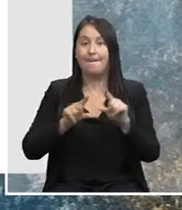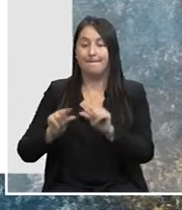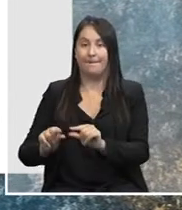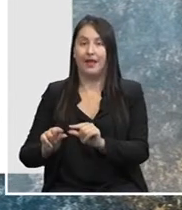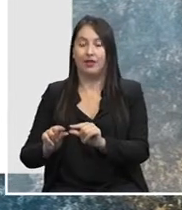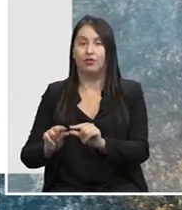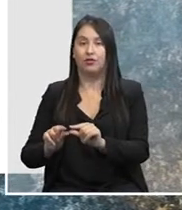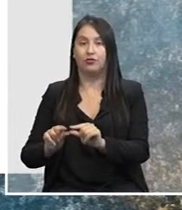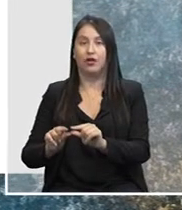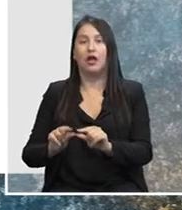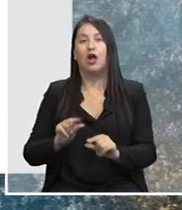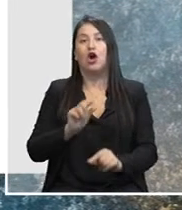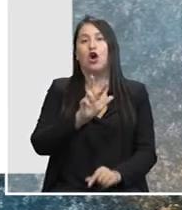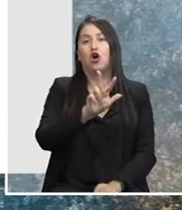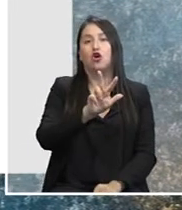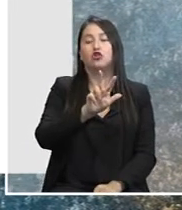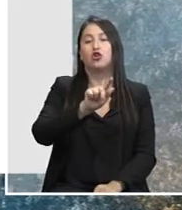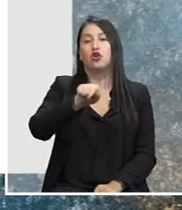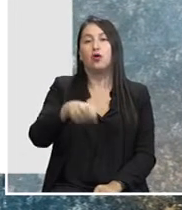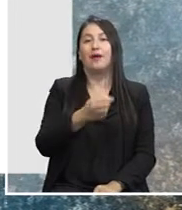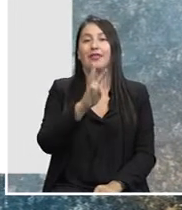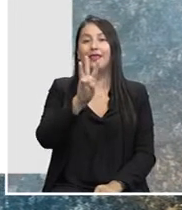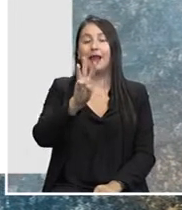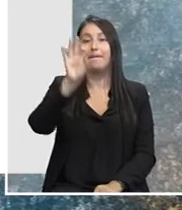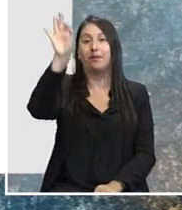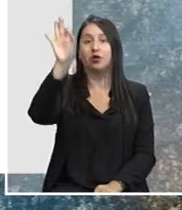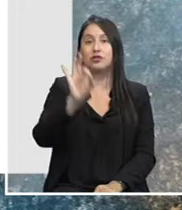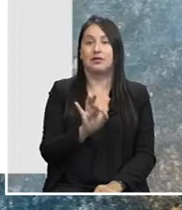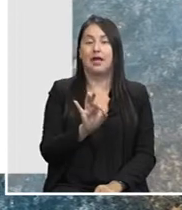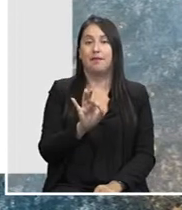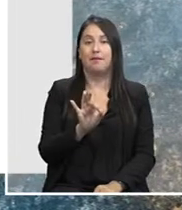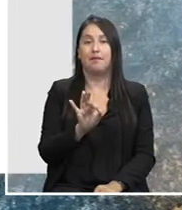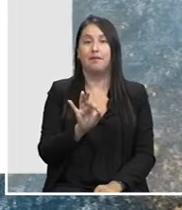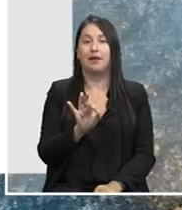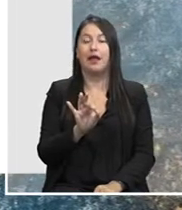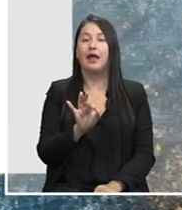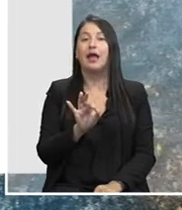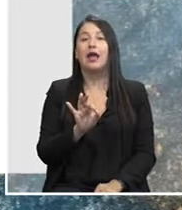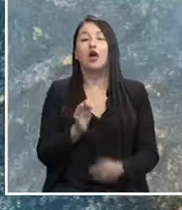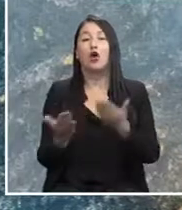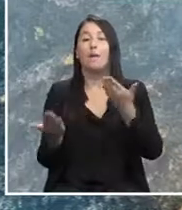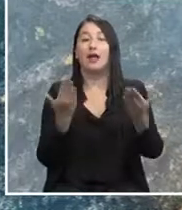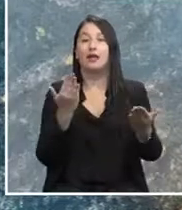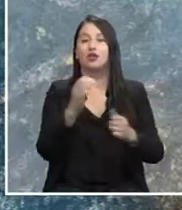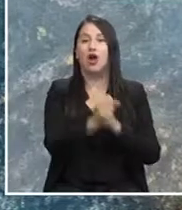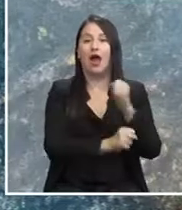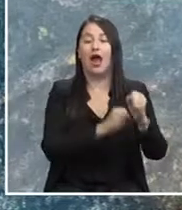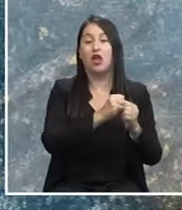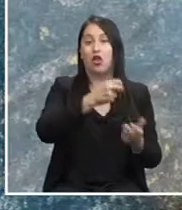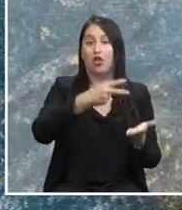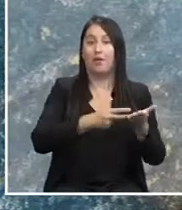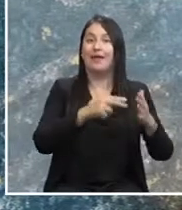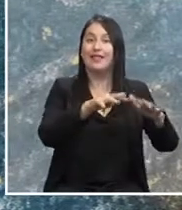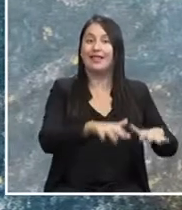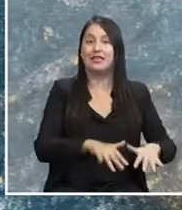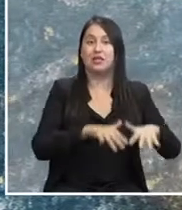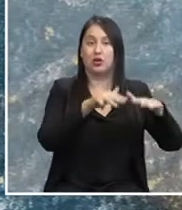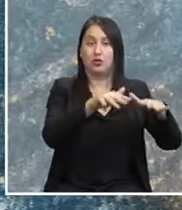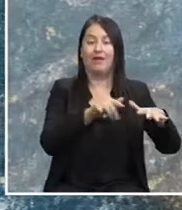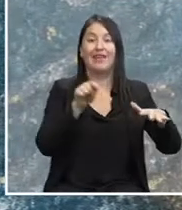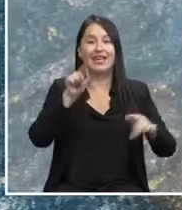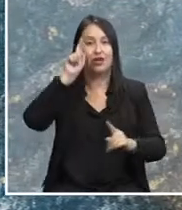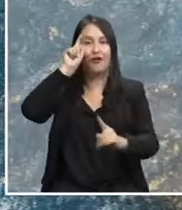de 8.3% con respecto al año, creo que 2019. Entonces la pregunta que quiero hacer acá